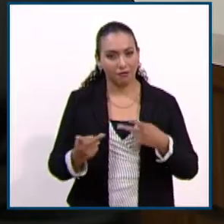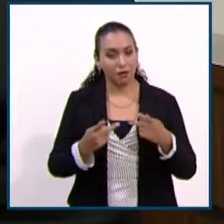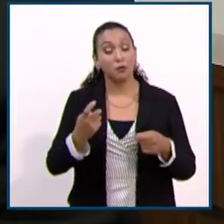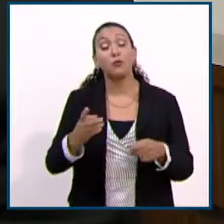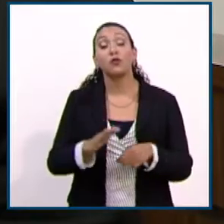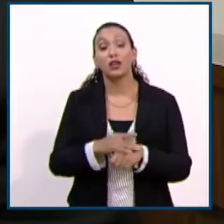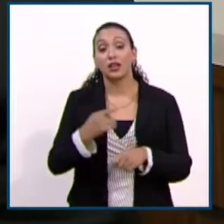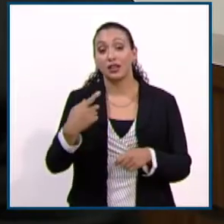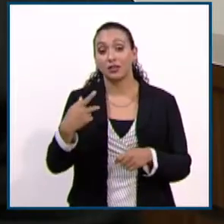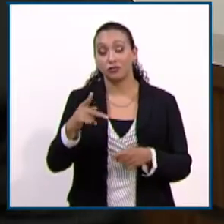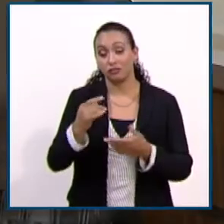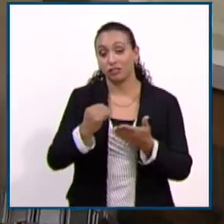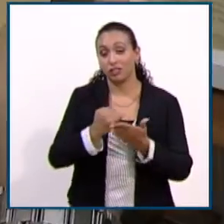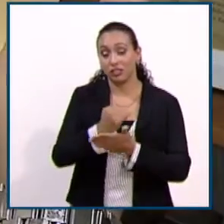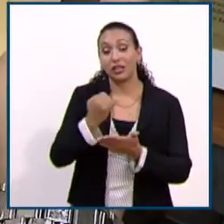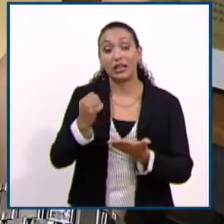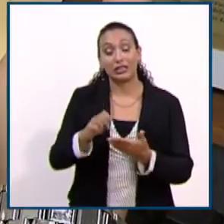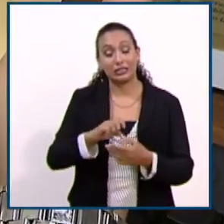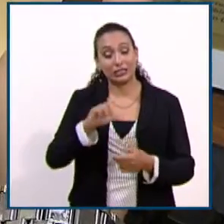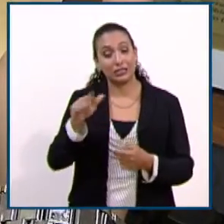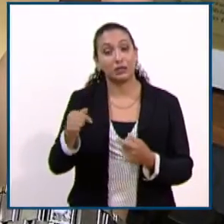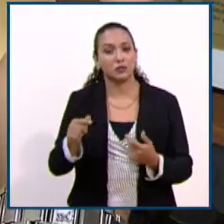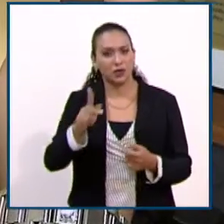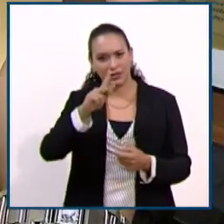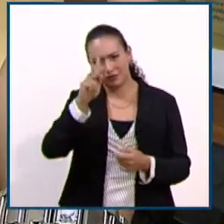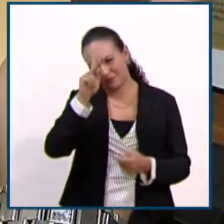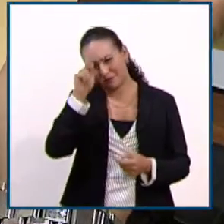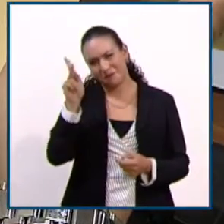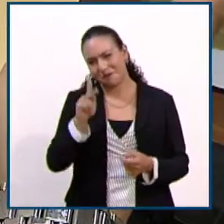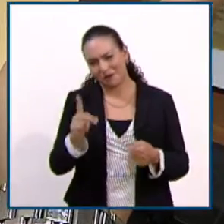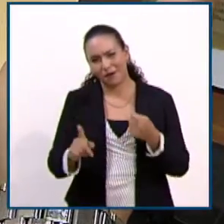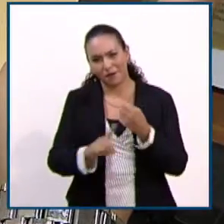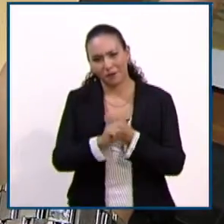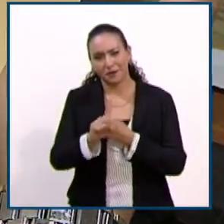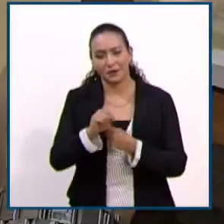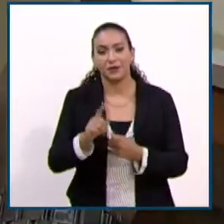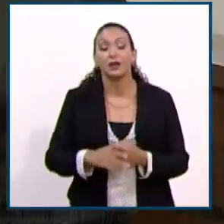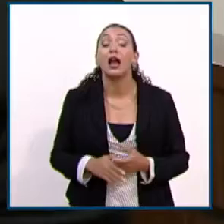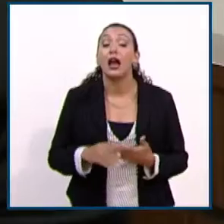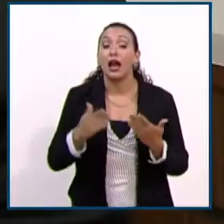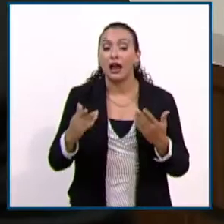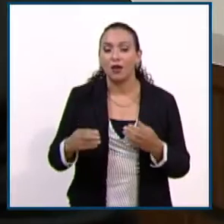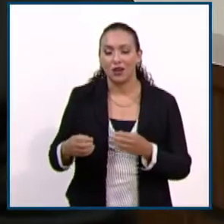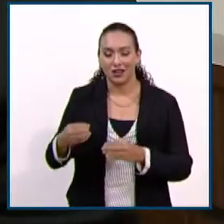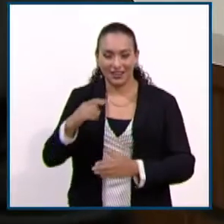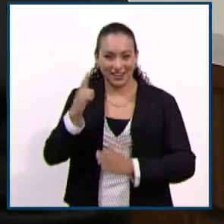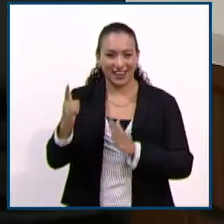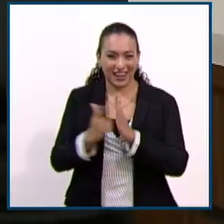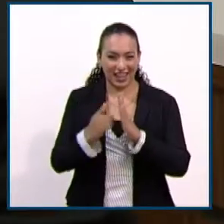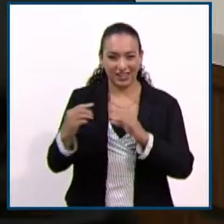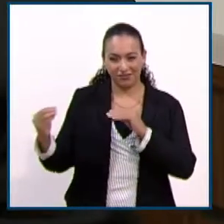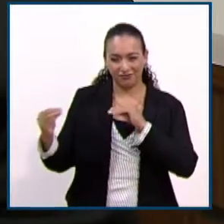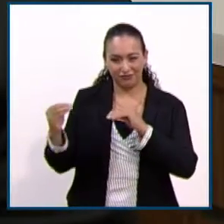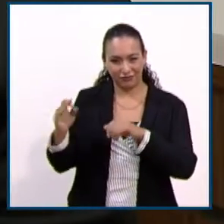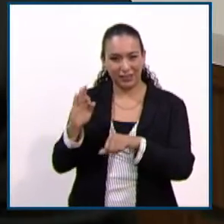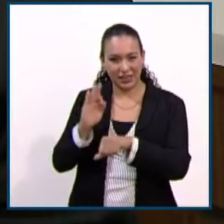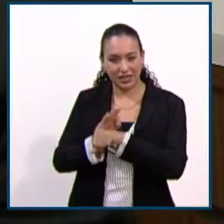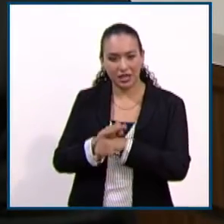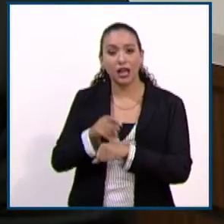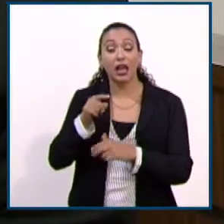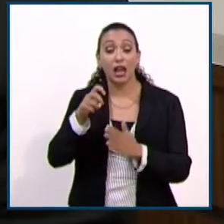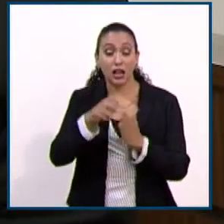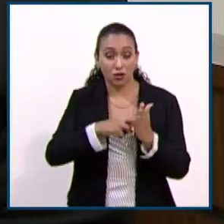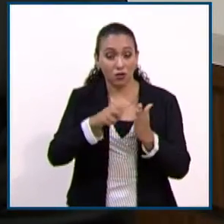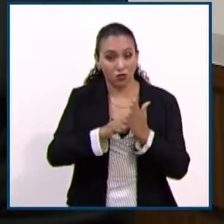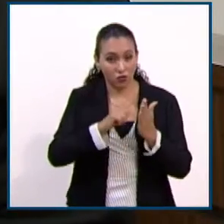graves en contra de la institución. Respecto de la reciente reforma a la ley de amparo, el ministro Lainez Potisek explicó la